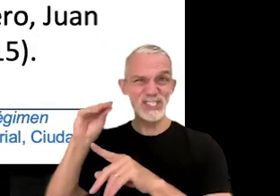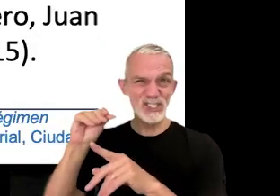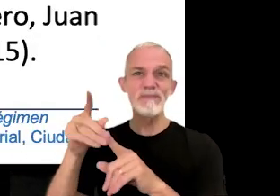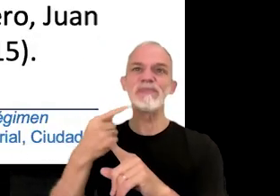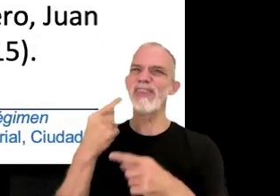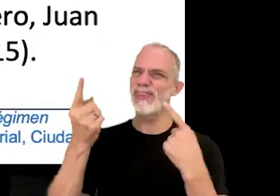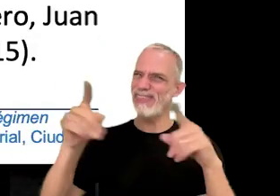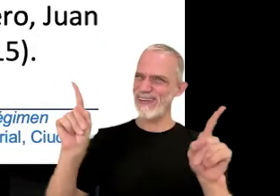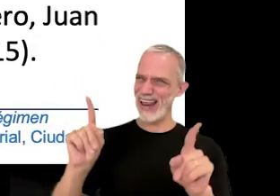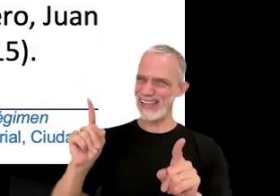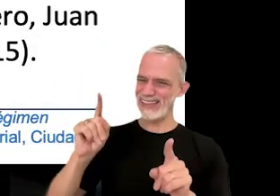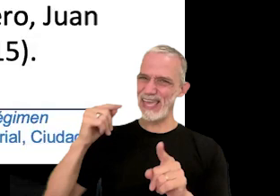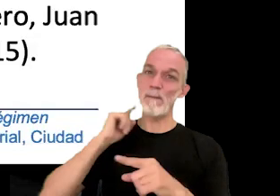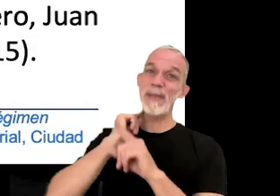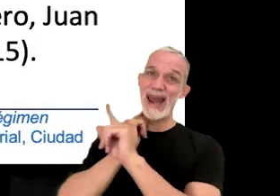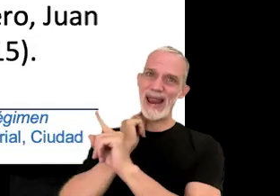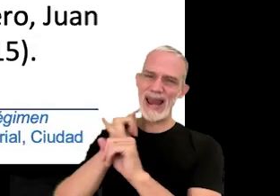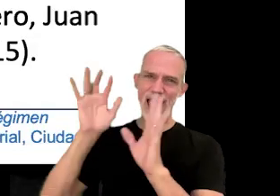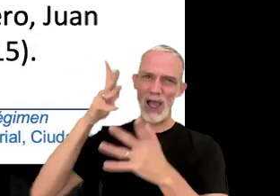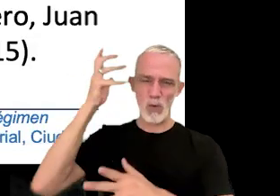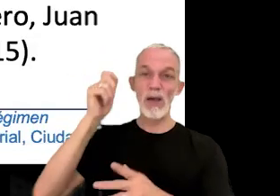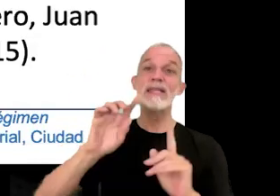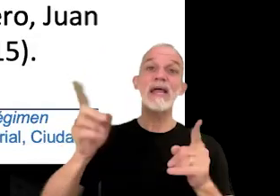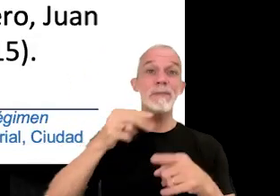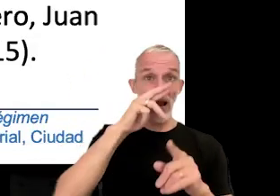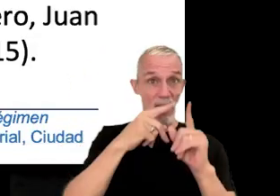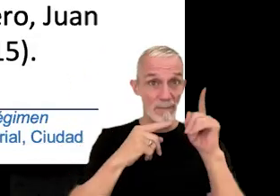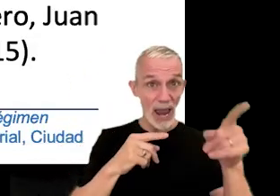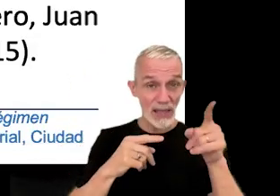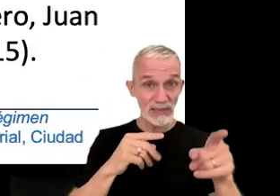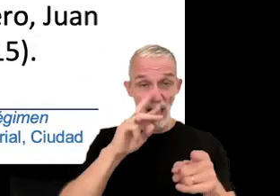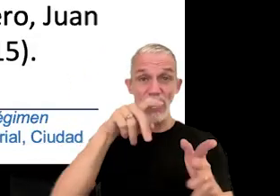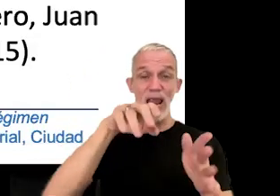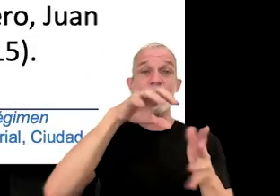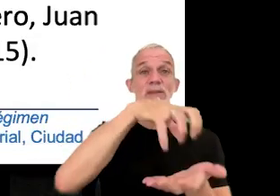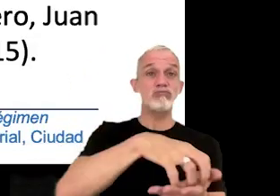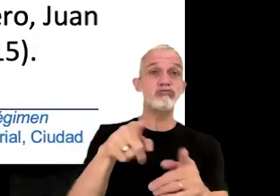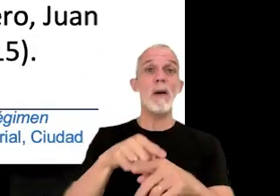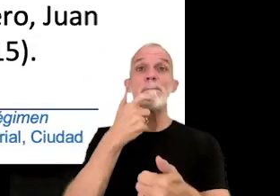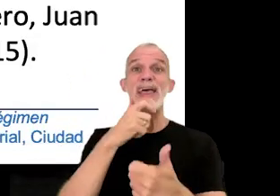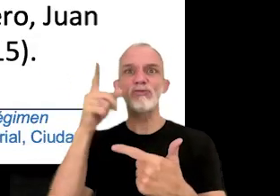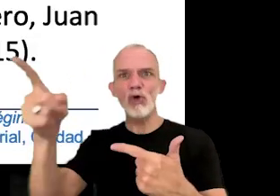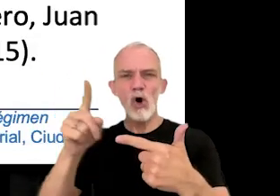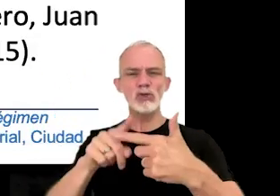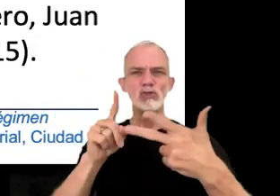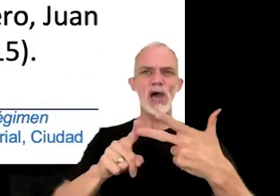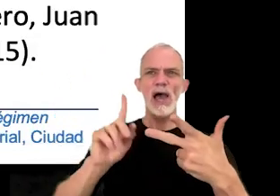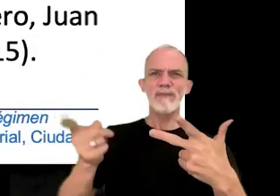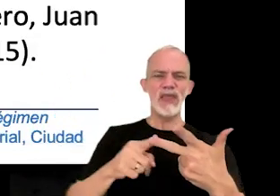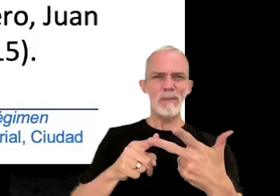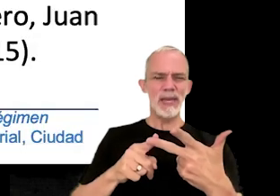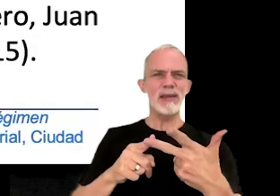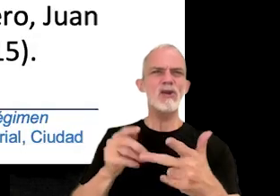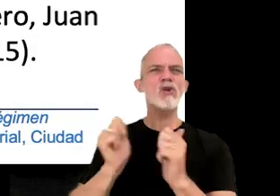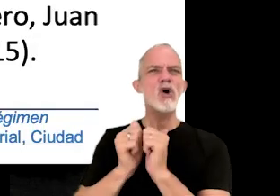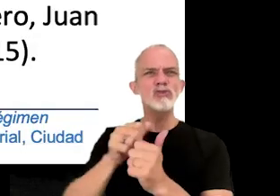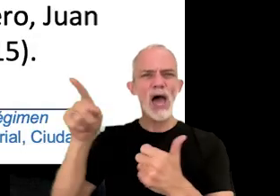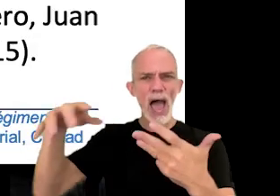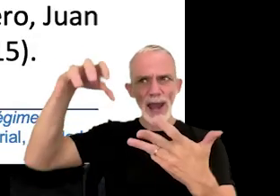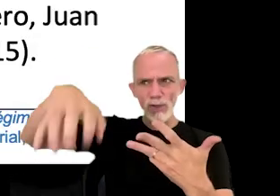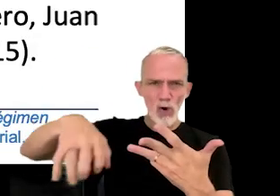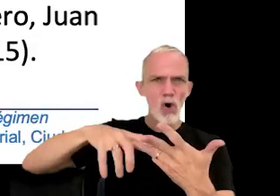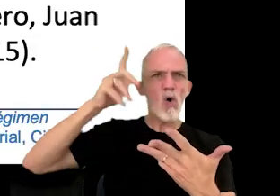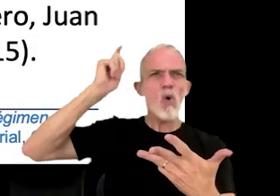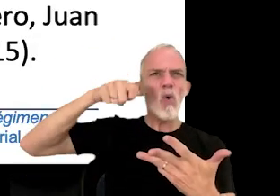diferente. También la Cámara Federal de La Plata, la Cámara Federal de Mendoza, la Cámara Federal de Rosario